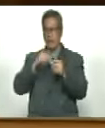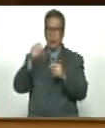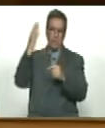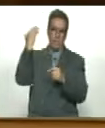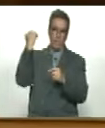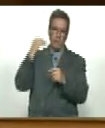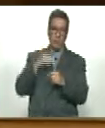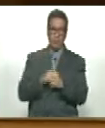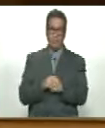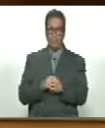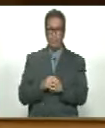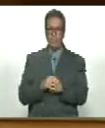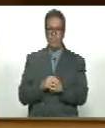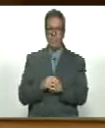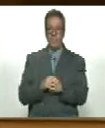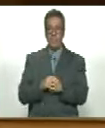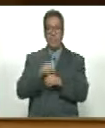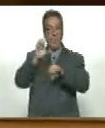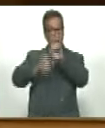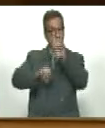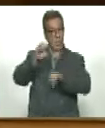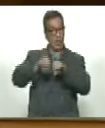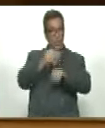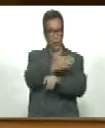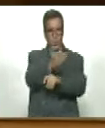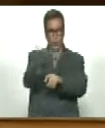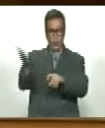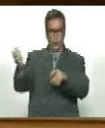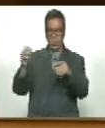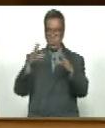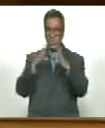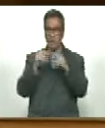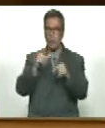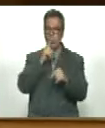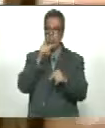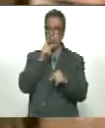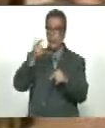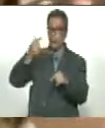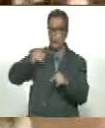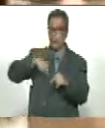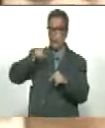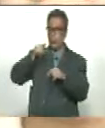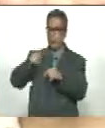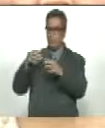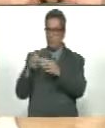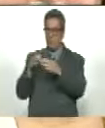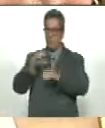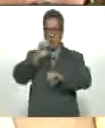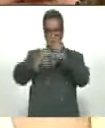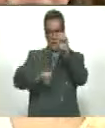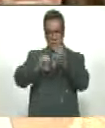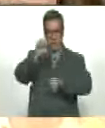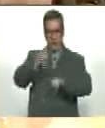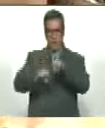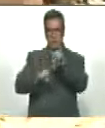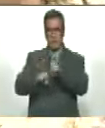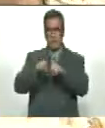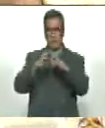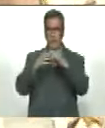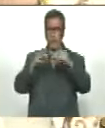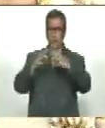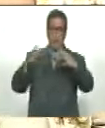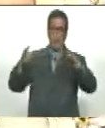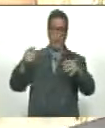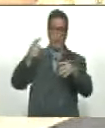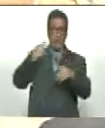anteriores. Evalúen ustedes la magnitud de la maldad. Y al evaluar la magnitud de